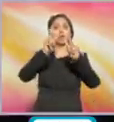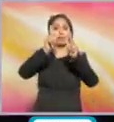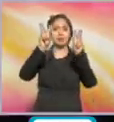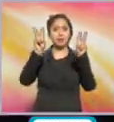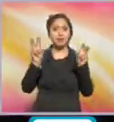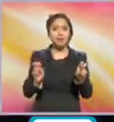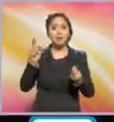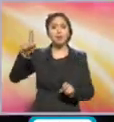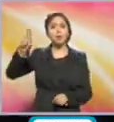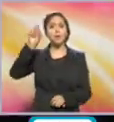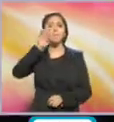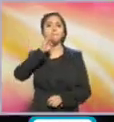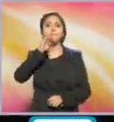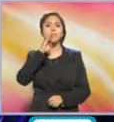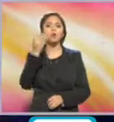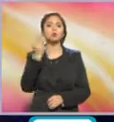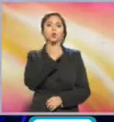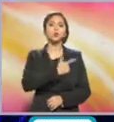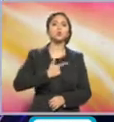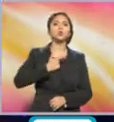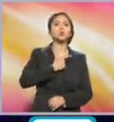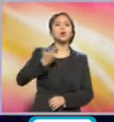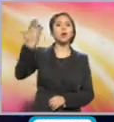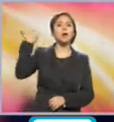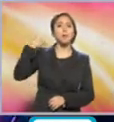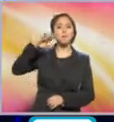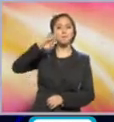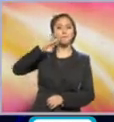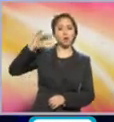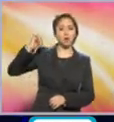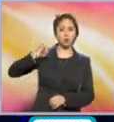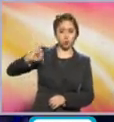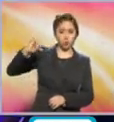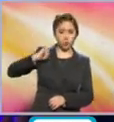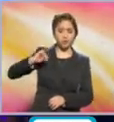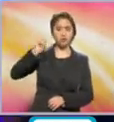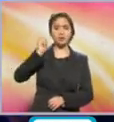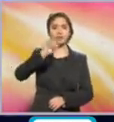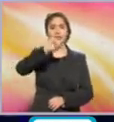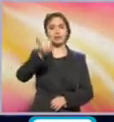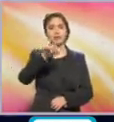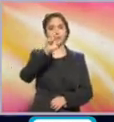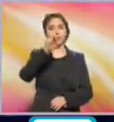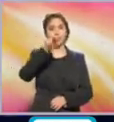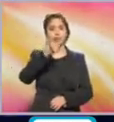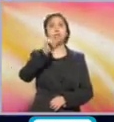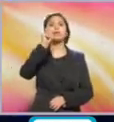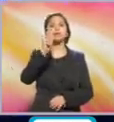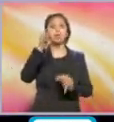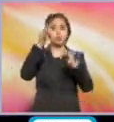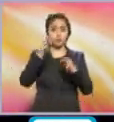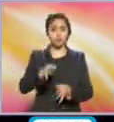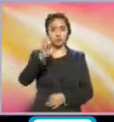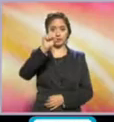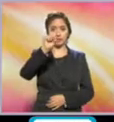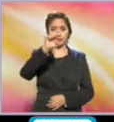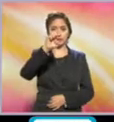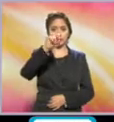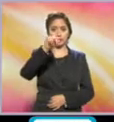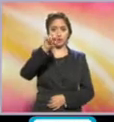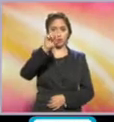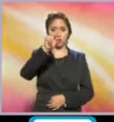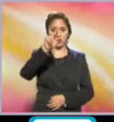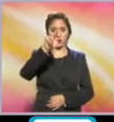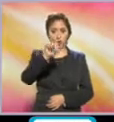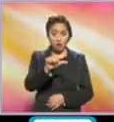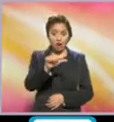que le gustan a las madres contemporáneas, Ajá. ¿no? Que es este tema de Jenny, que se llama Señora, y pues que habla evidentemente